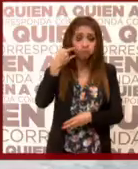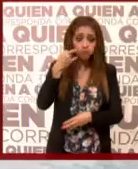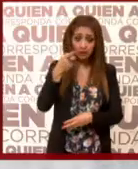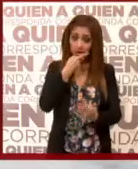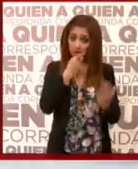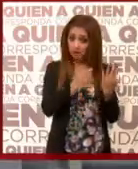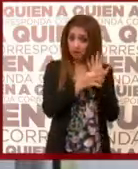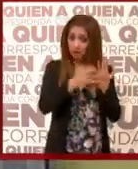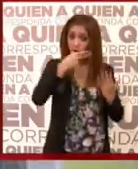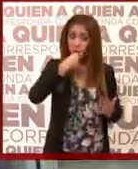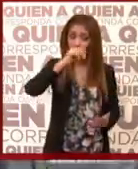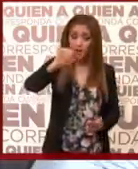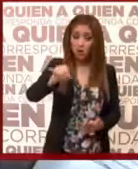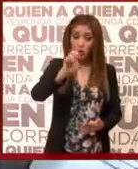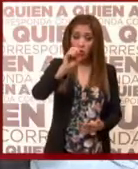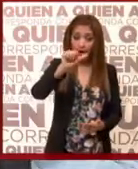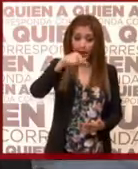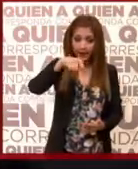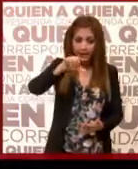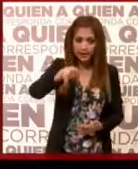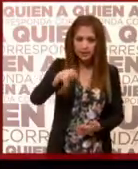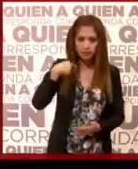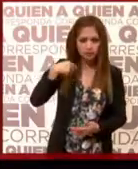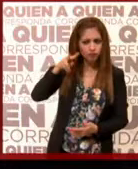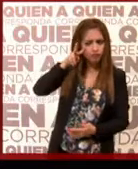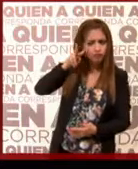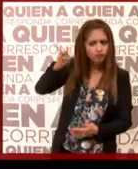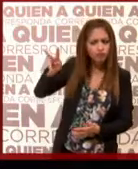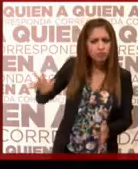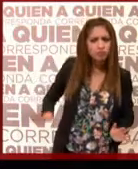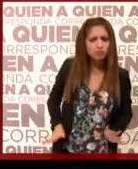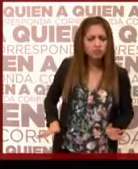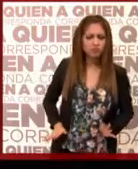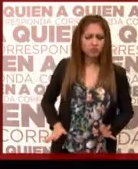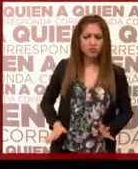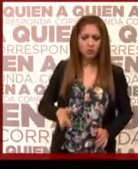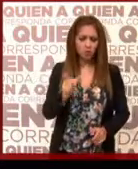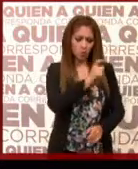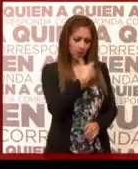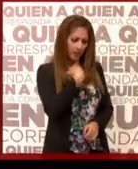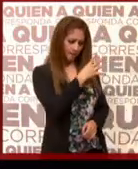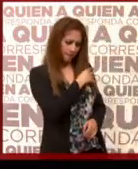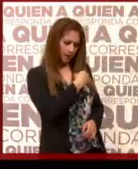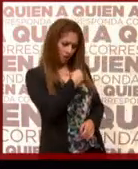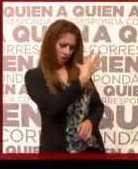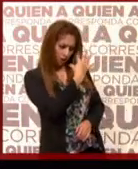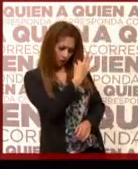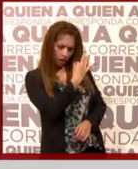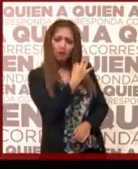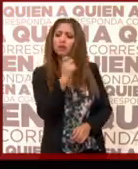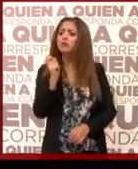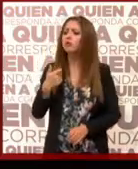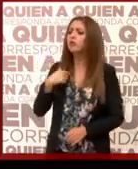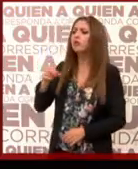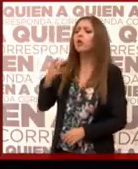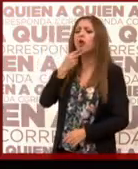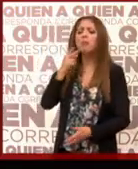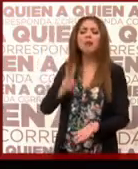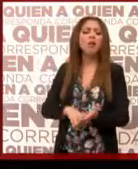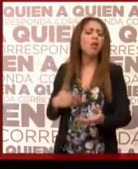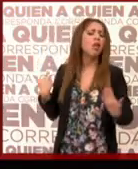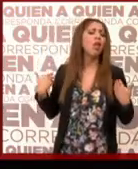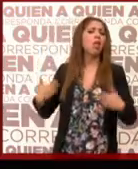Rosas llevaba varios días con la misma actitud. Yo le reclamé. Cuando le reclamé, el señor me dijo que le valía. Y el señor me dice